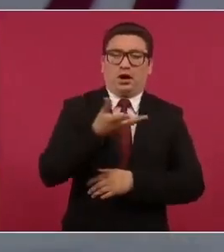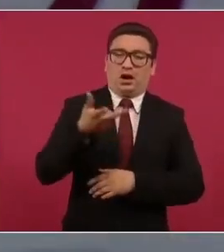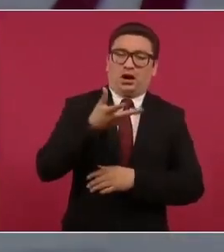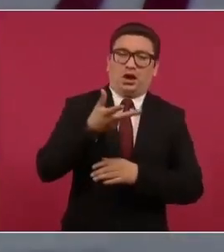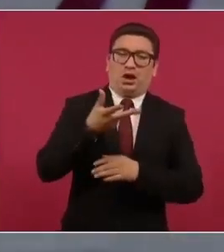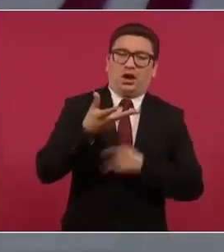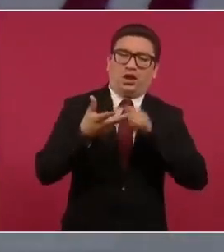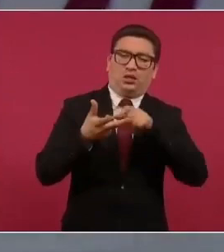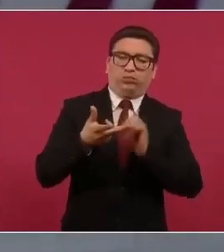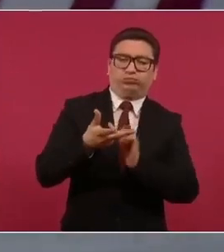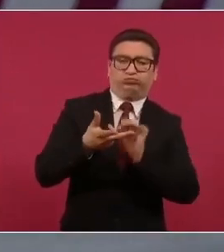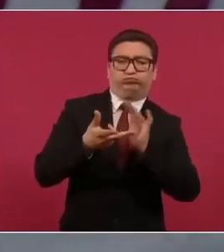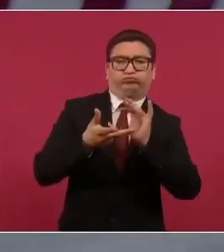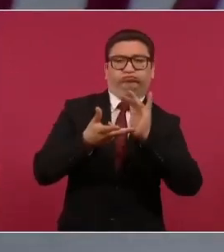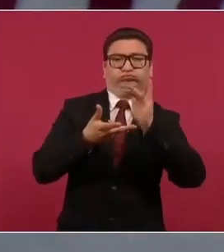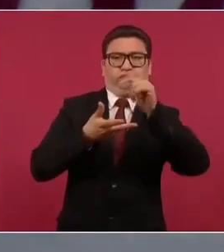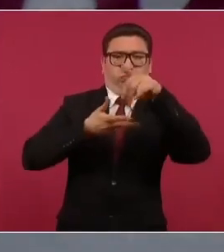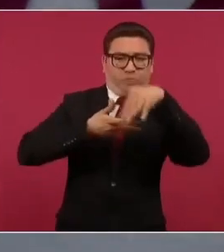no